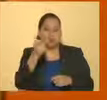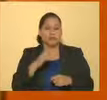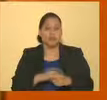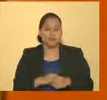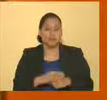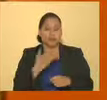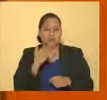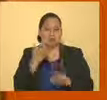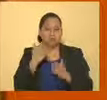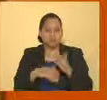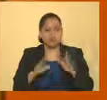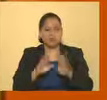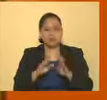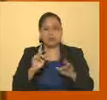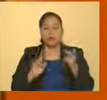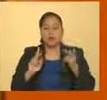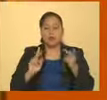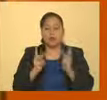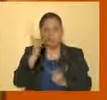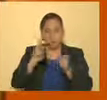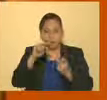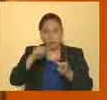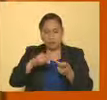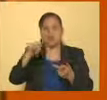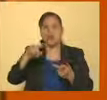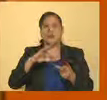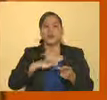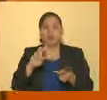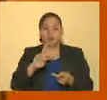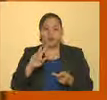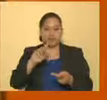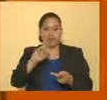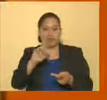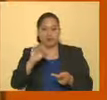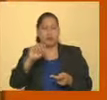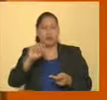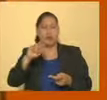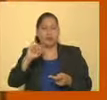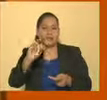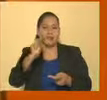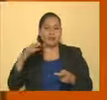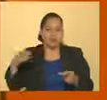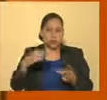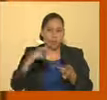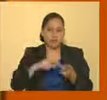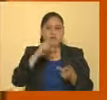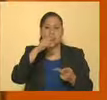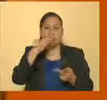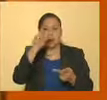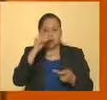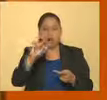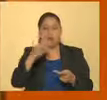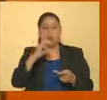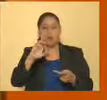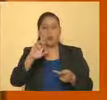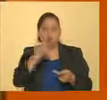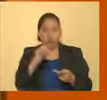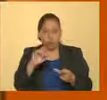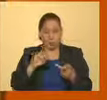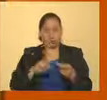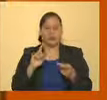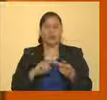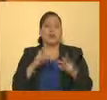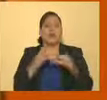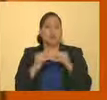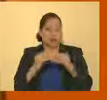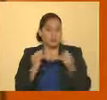Regalado. Al tener nuestra verdura, acá tenemos pues la proteína que es el pescado, hierbas, la hoja de acuyo y bueno, nuestra fruta